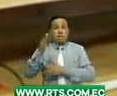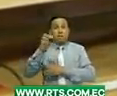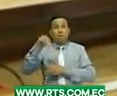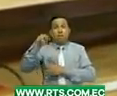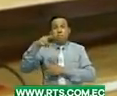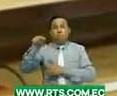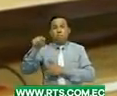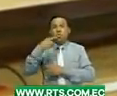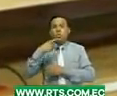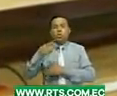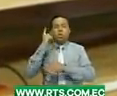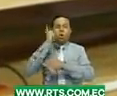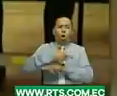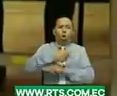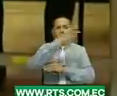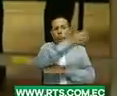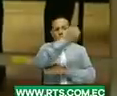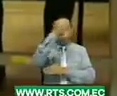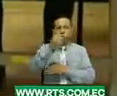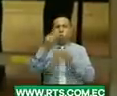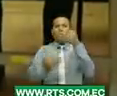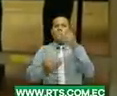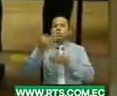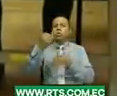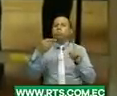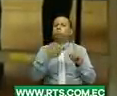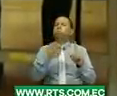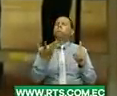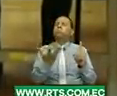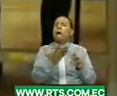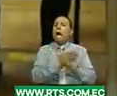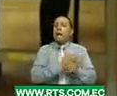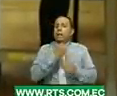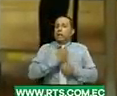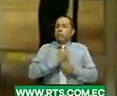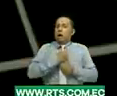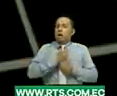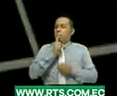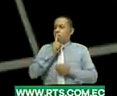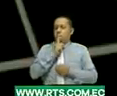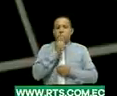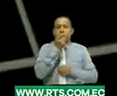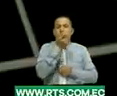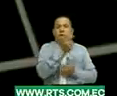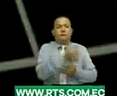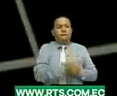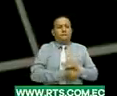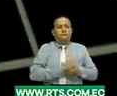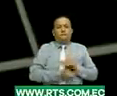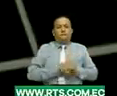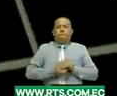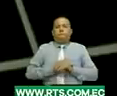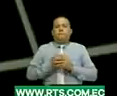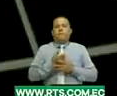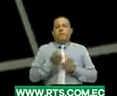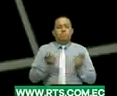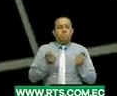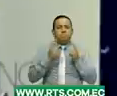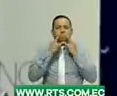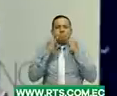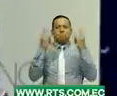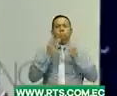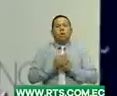de llamamiento a juicio en su contra por el presunto delito de enriquecimiento ilícito. La denuncia la presentó en la Fiscalía General del